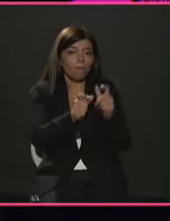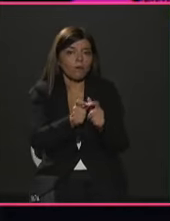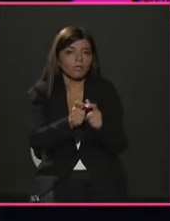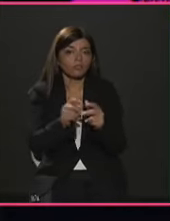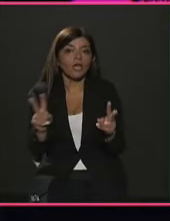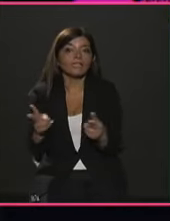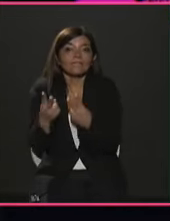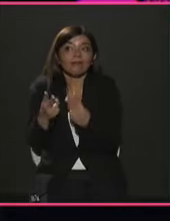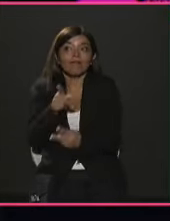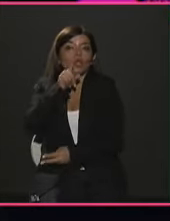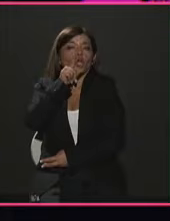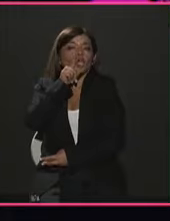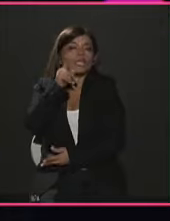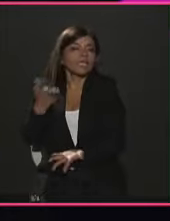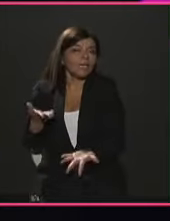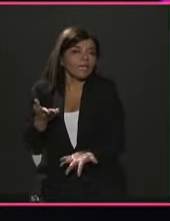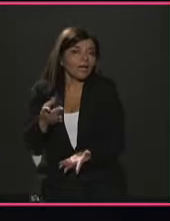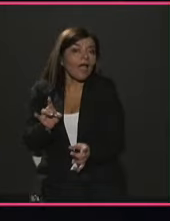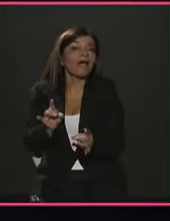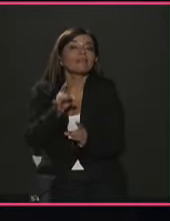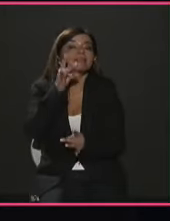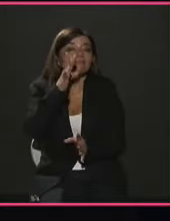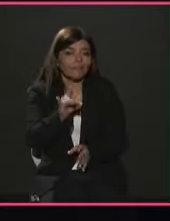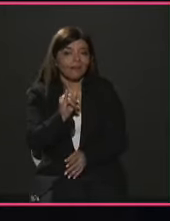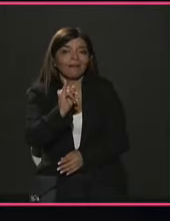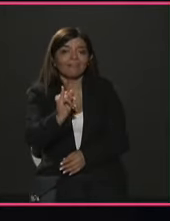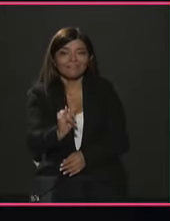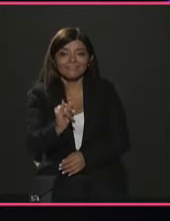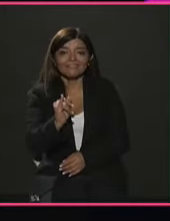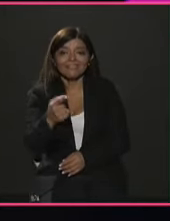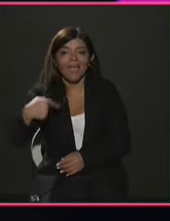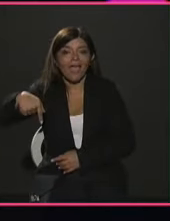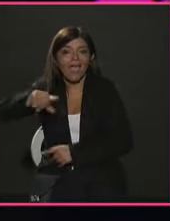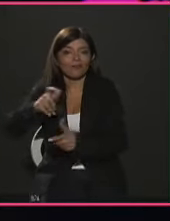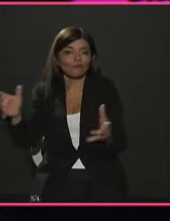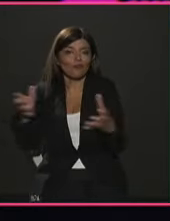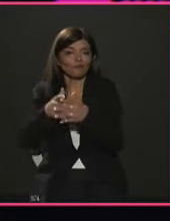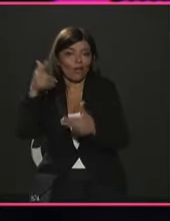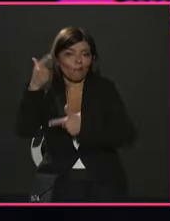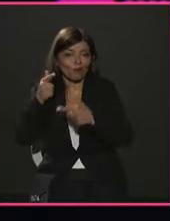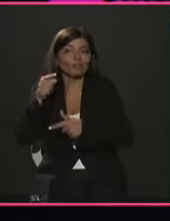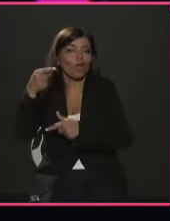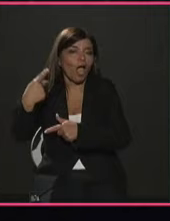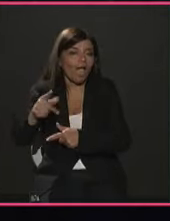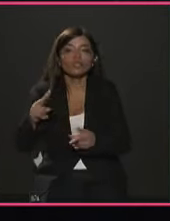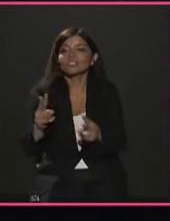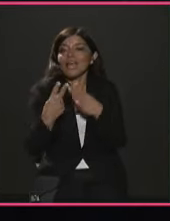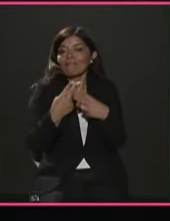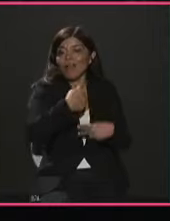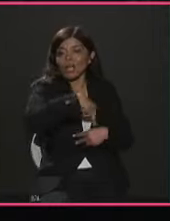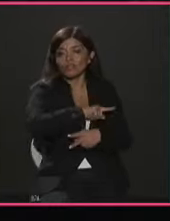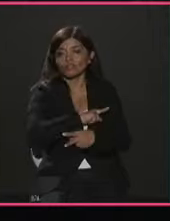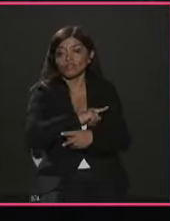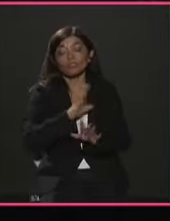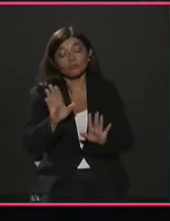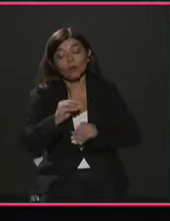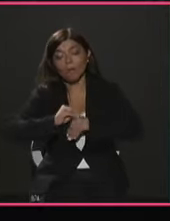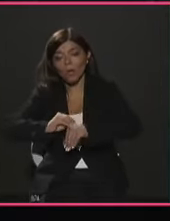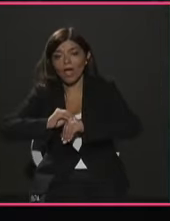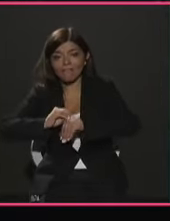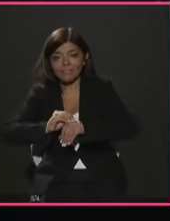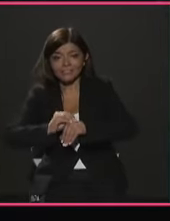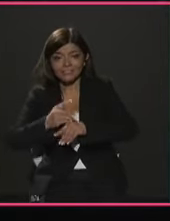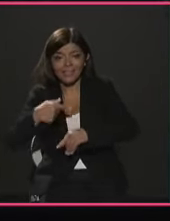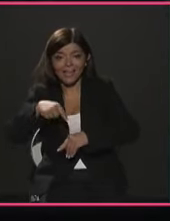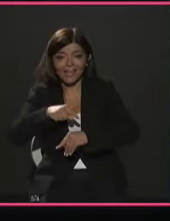pueden salvarnos pueden adivinar sí es ellos mismos así que me gustaría sugerir porque esta es